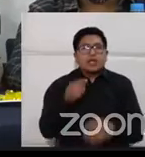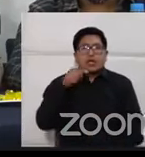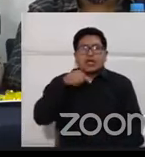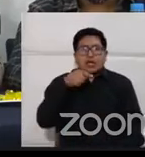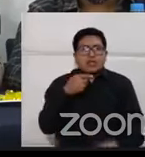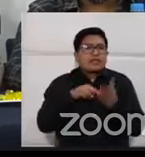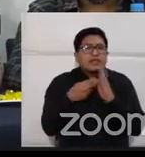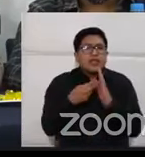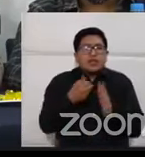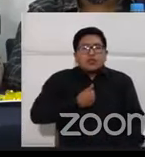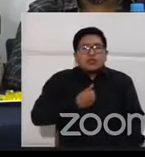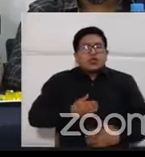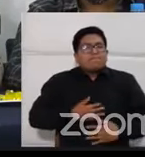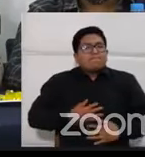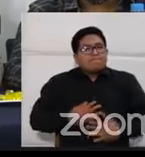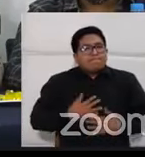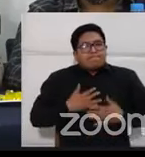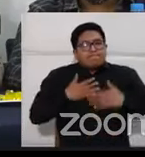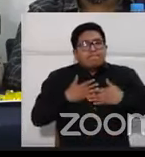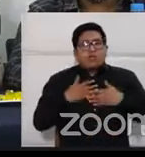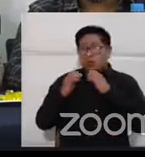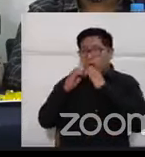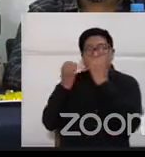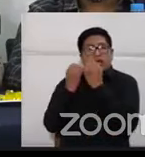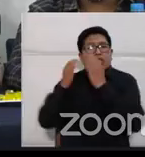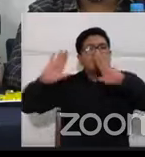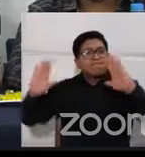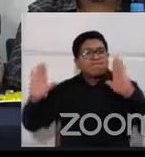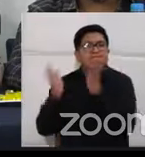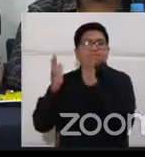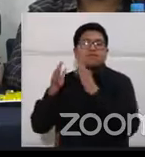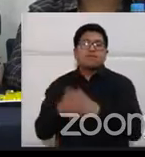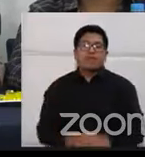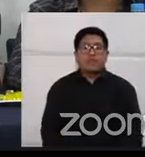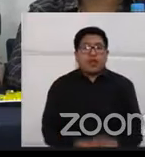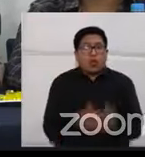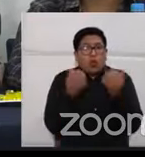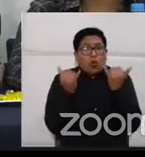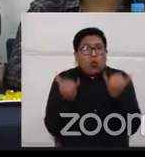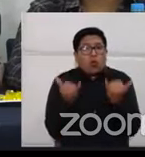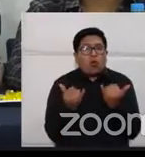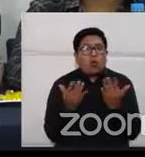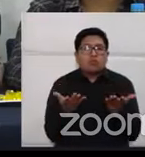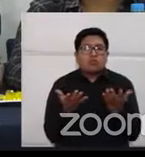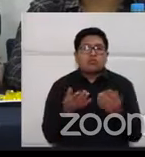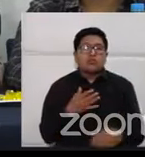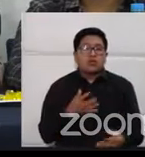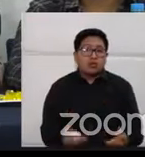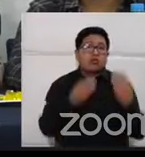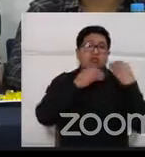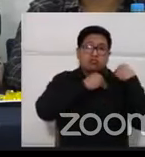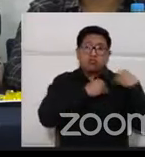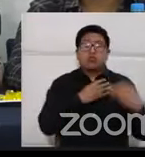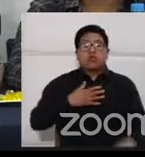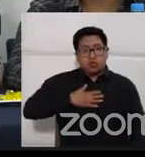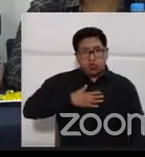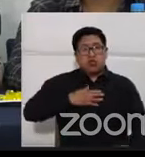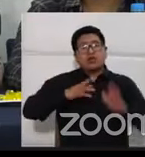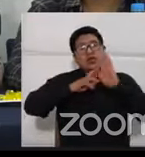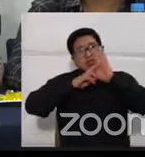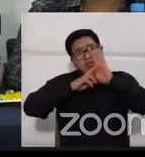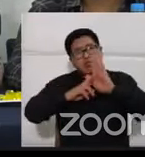para que nuestra organización crezca más ya que hoy hoy en día estoy yo de lado de mi organización y quisiera